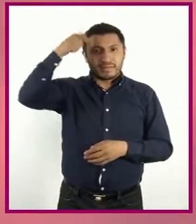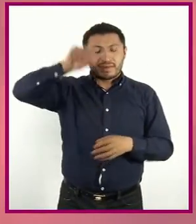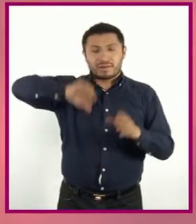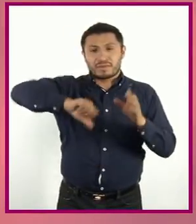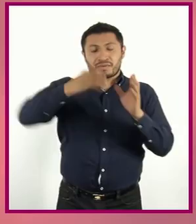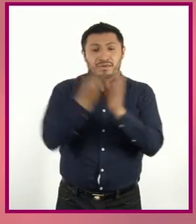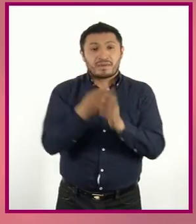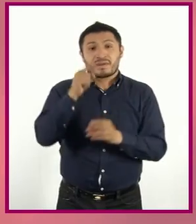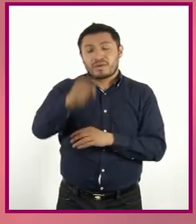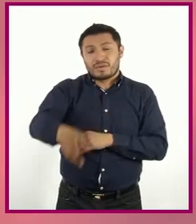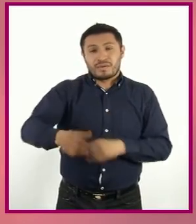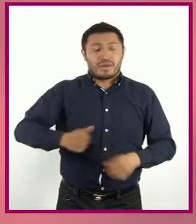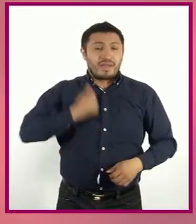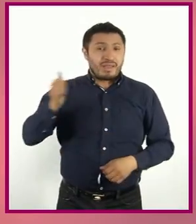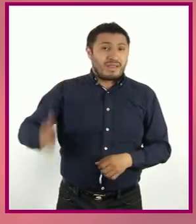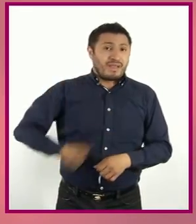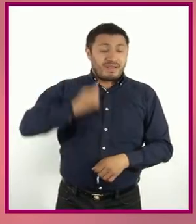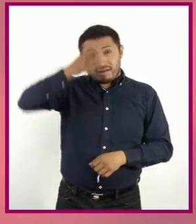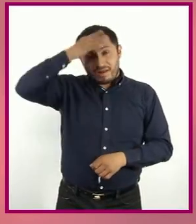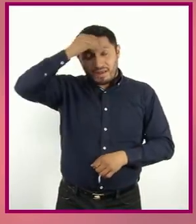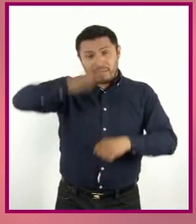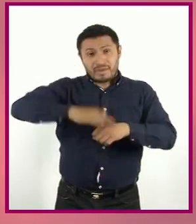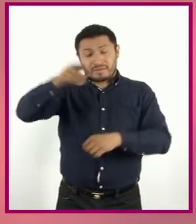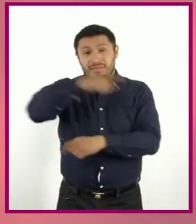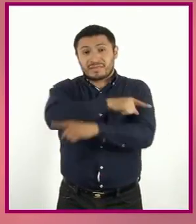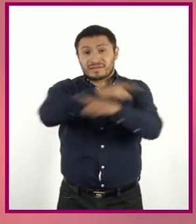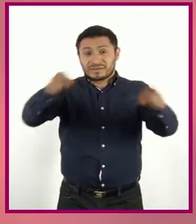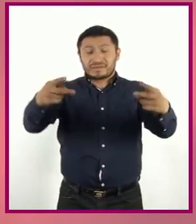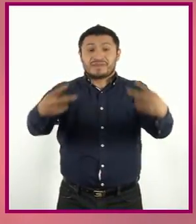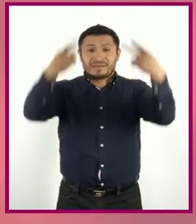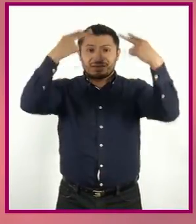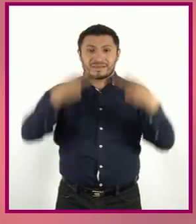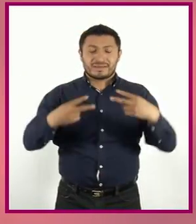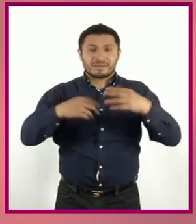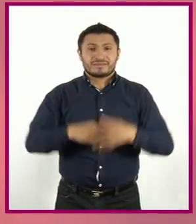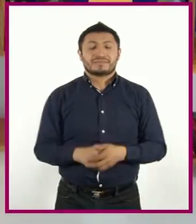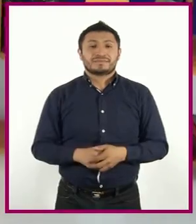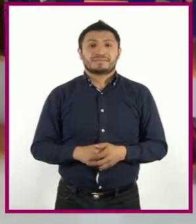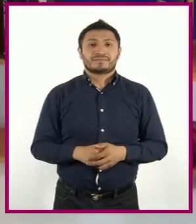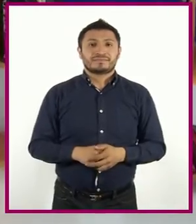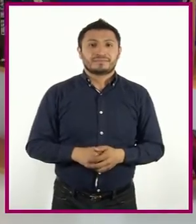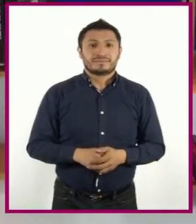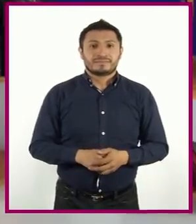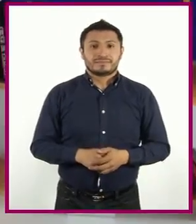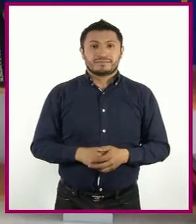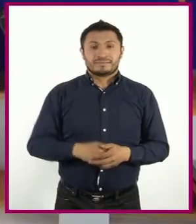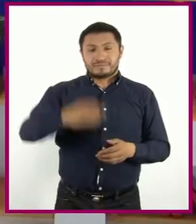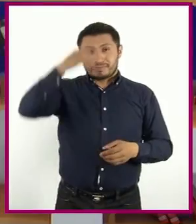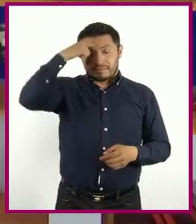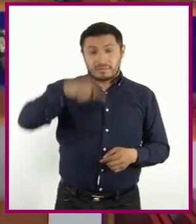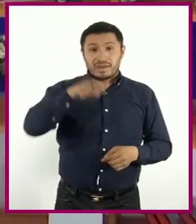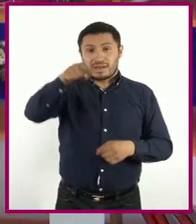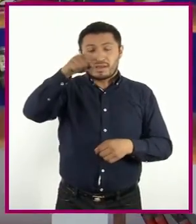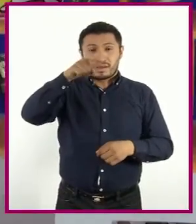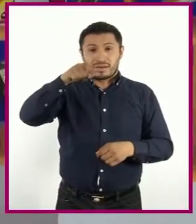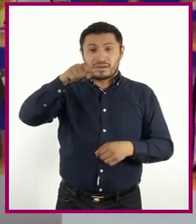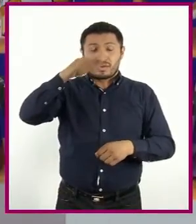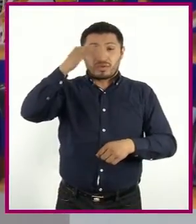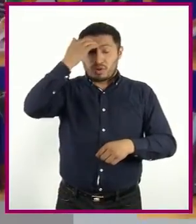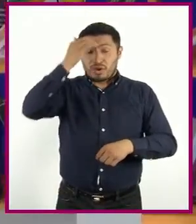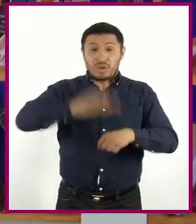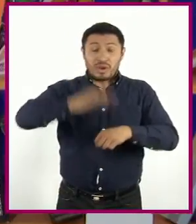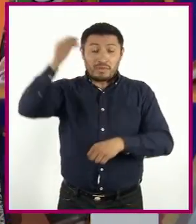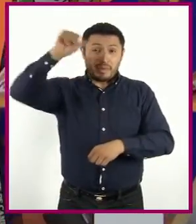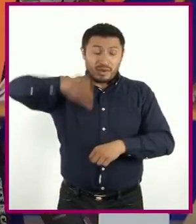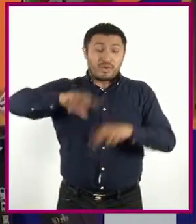haya sido provechosa para todas y todos ustedes que nos acompañan desde casa. para ampliar los conocimientos